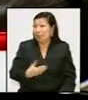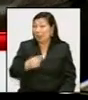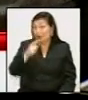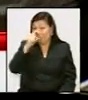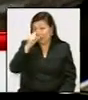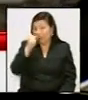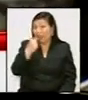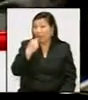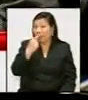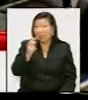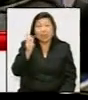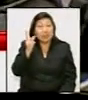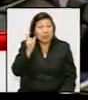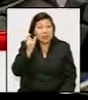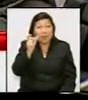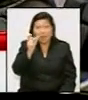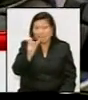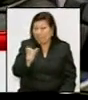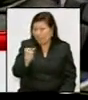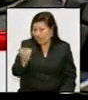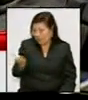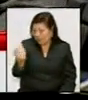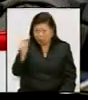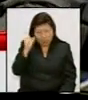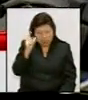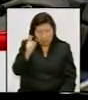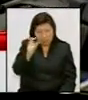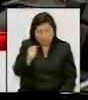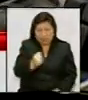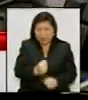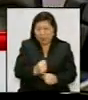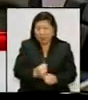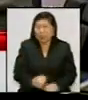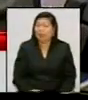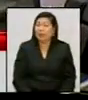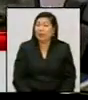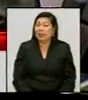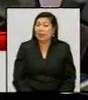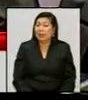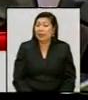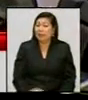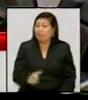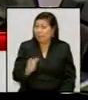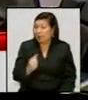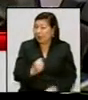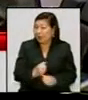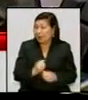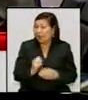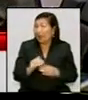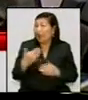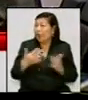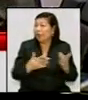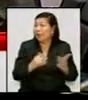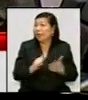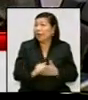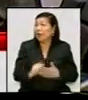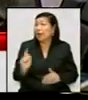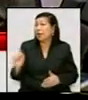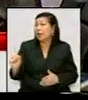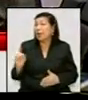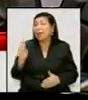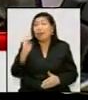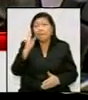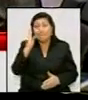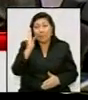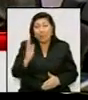Vizcarra dice que escucha a la ciudadanía, que escuche a los trabajadores, presidente, que escuche a los trabajadores que están esperando y que cada martes